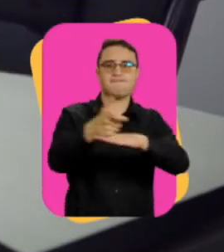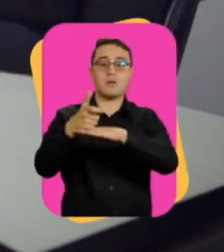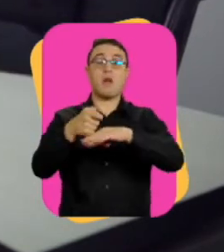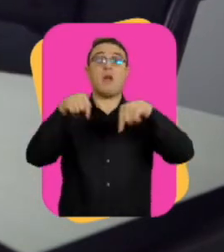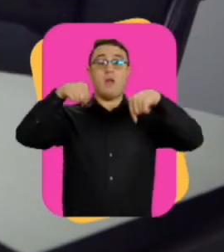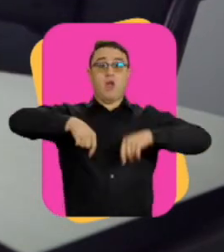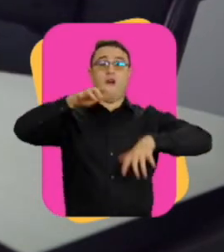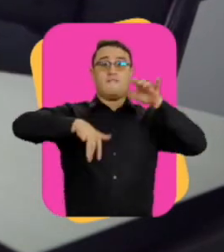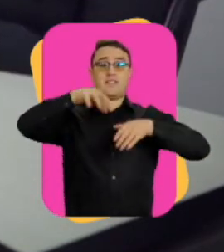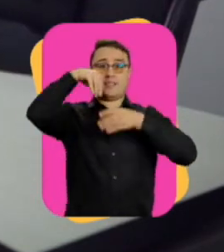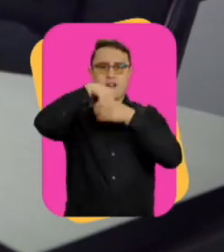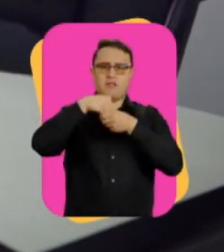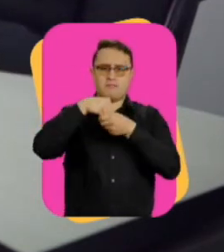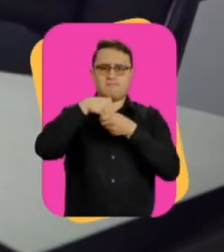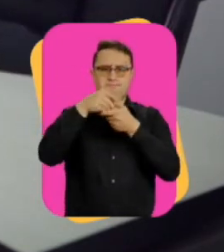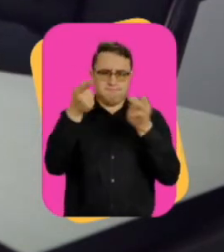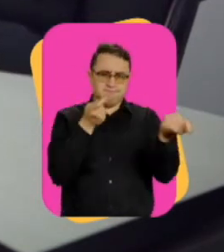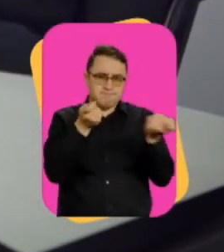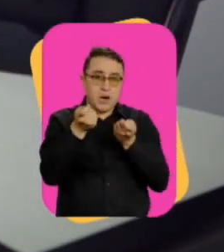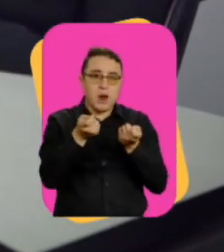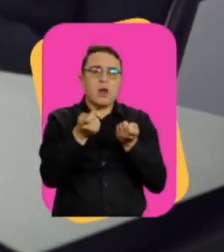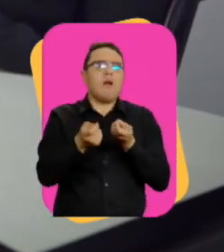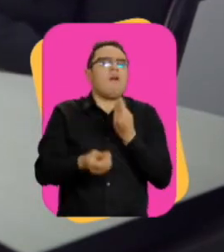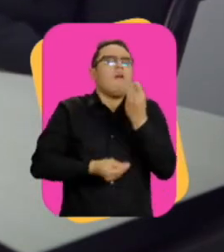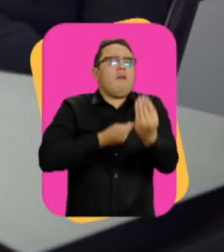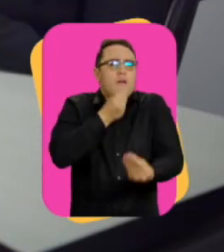control interno y logramos